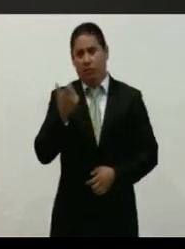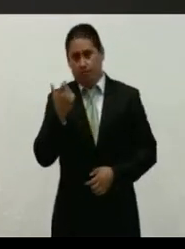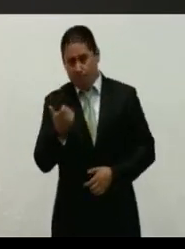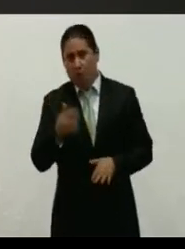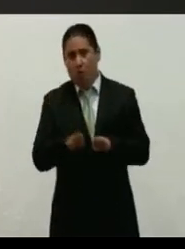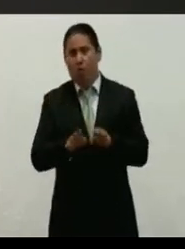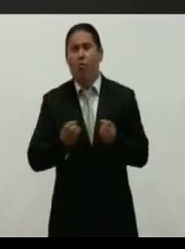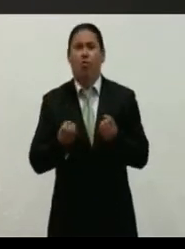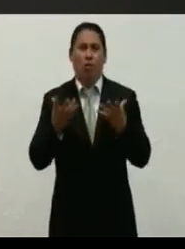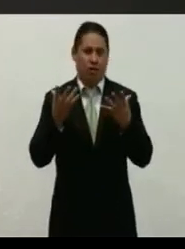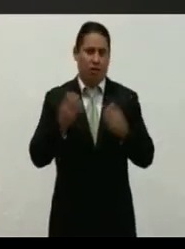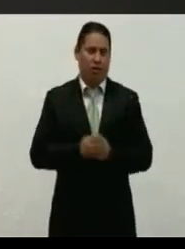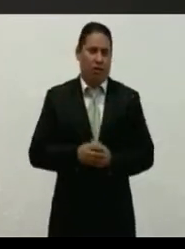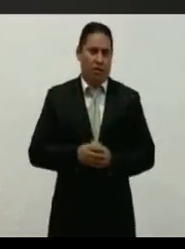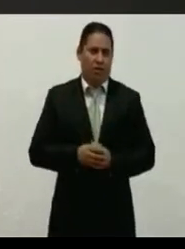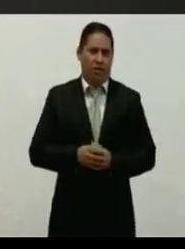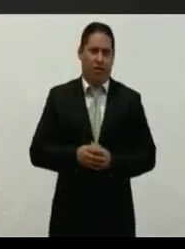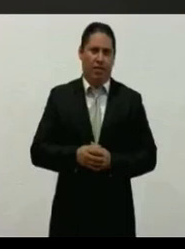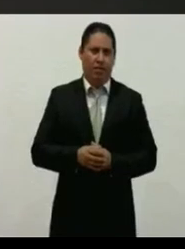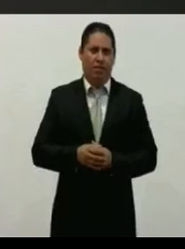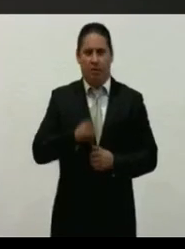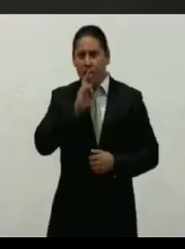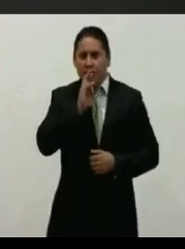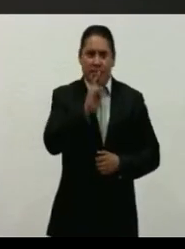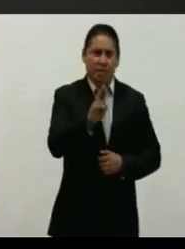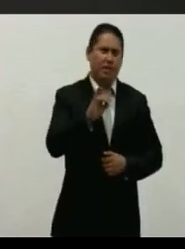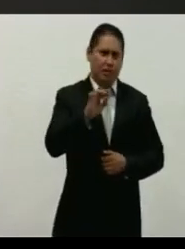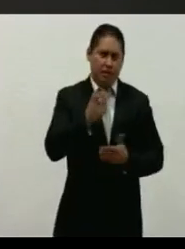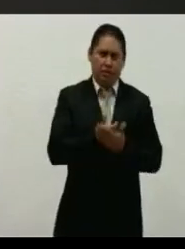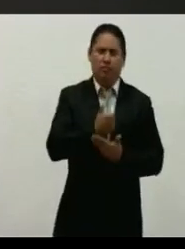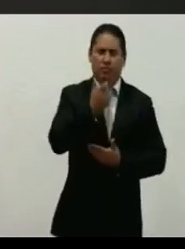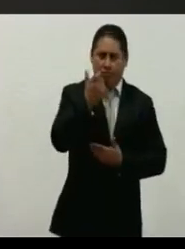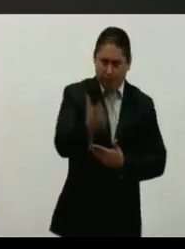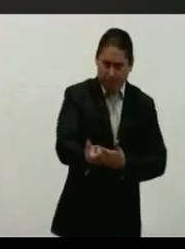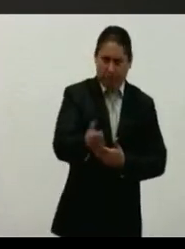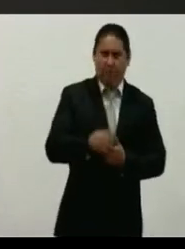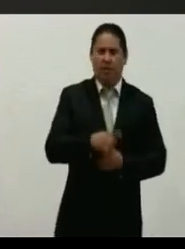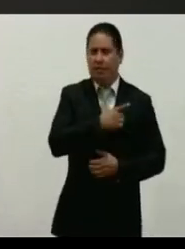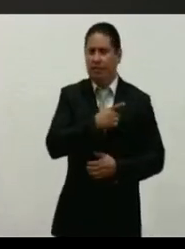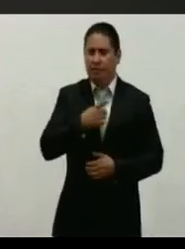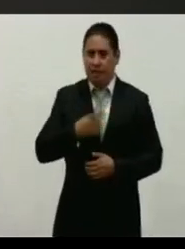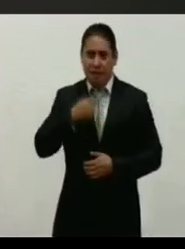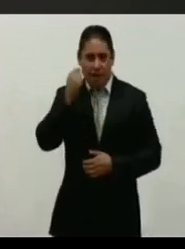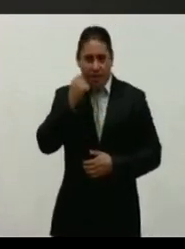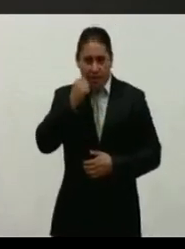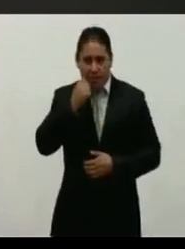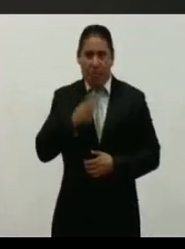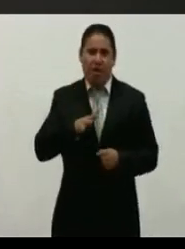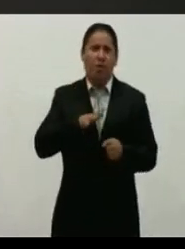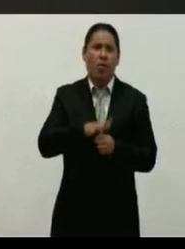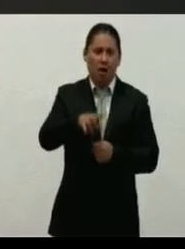presupuestal, por lo que deliberó que el presupuesto que debía asignarse debería ser apegado a la